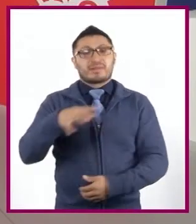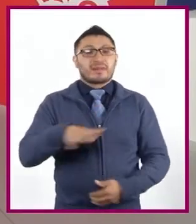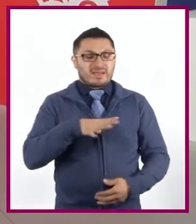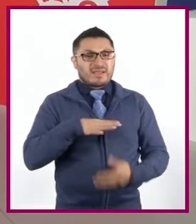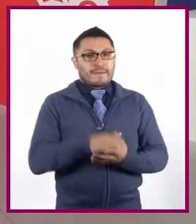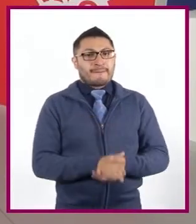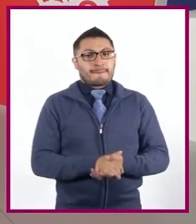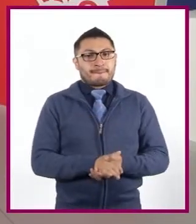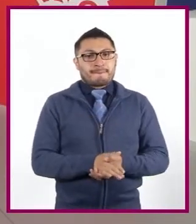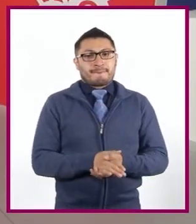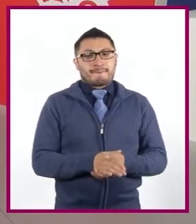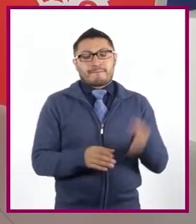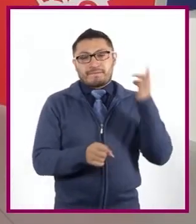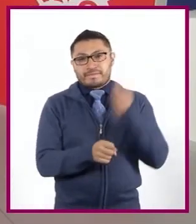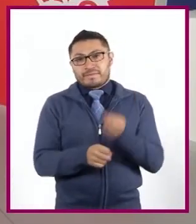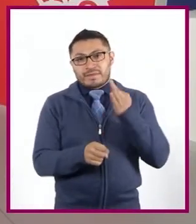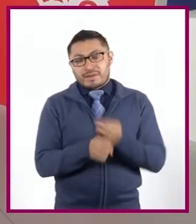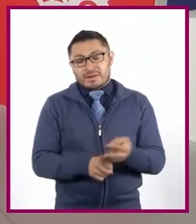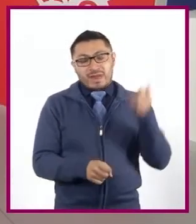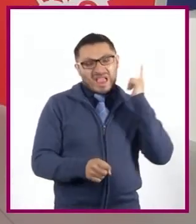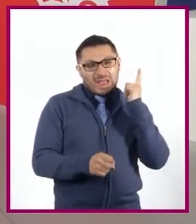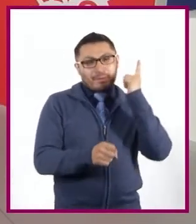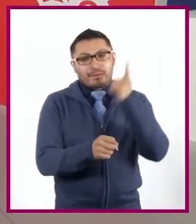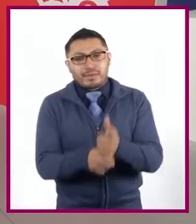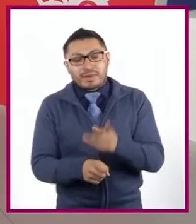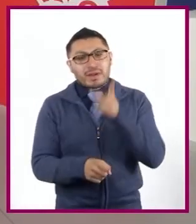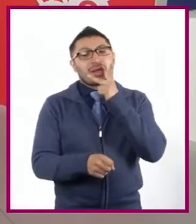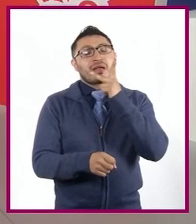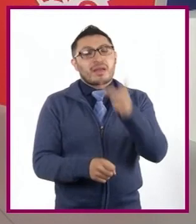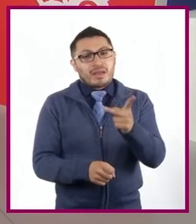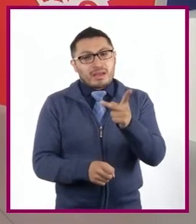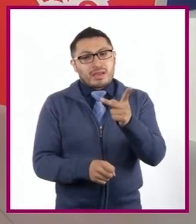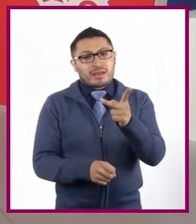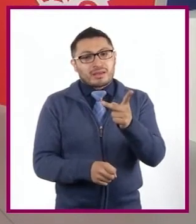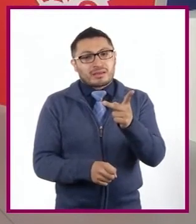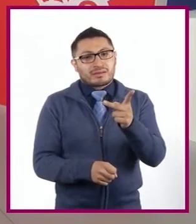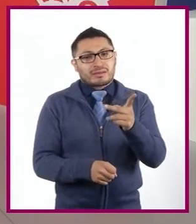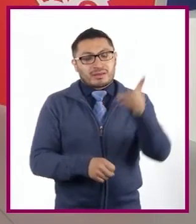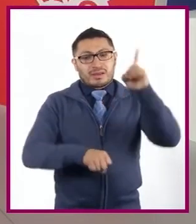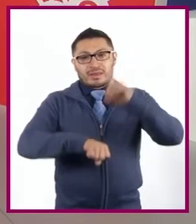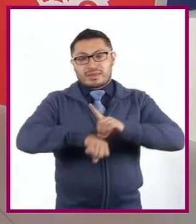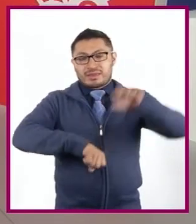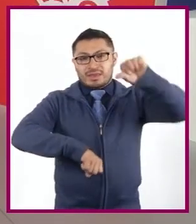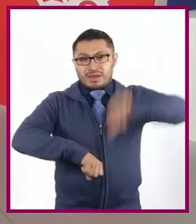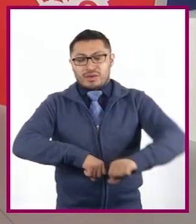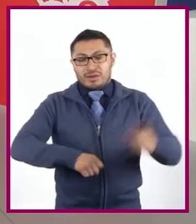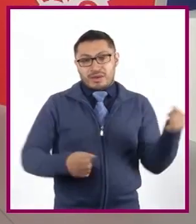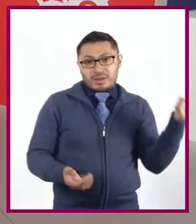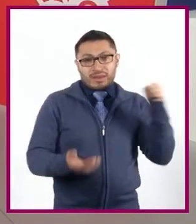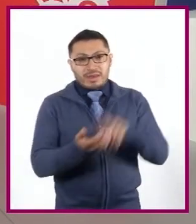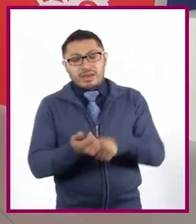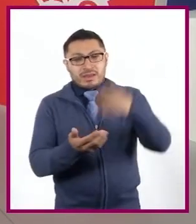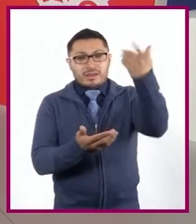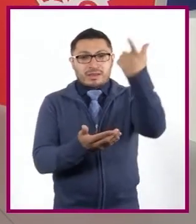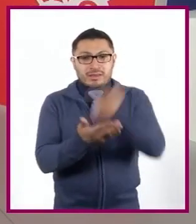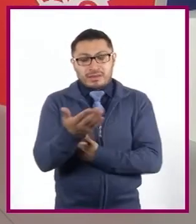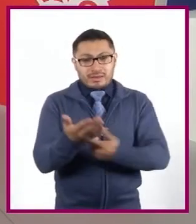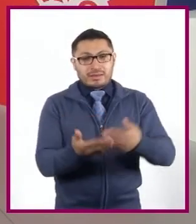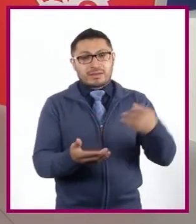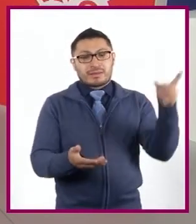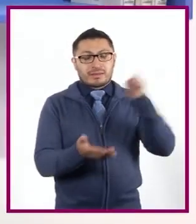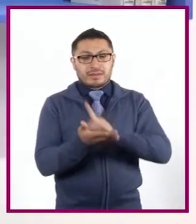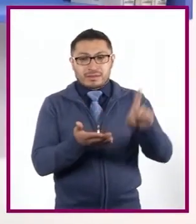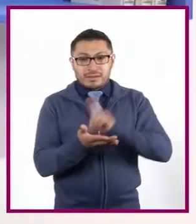Ha llegado el momento de descubrir la palabra que el día de hoy integrará su abecedario